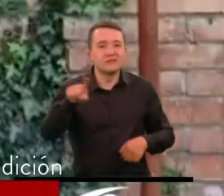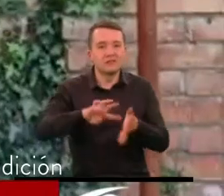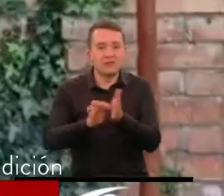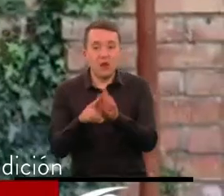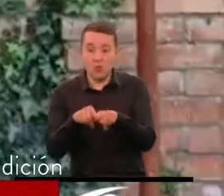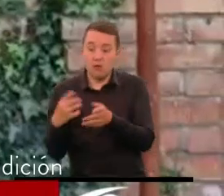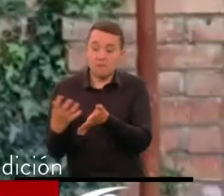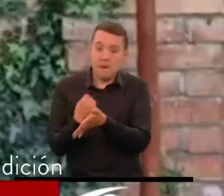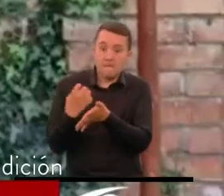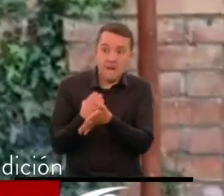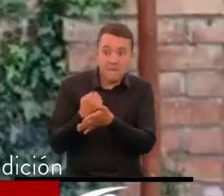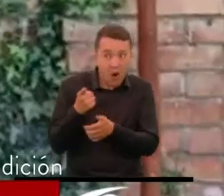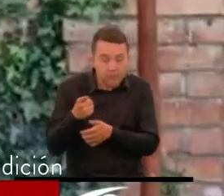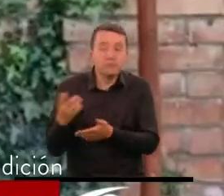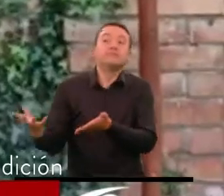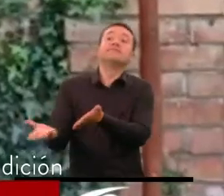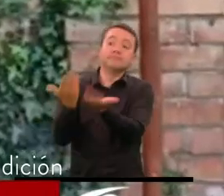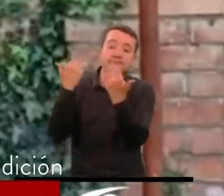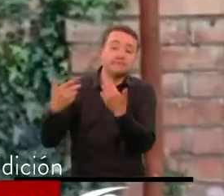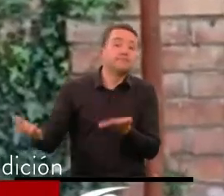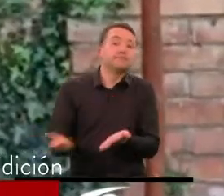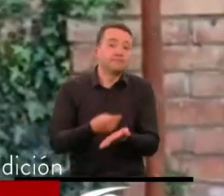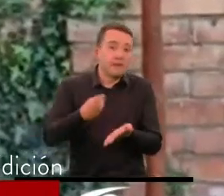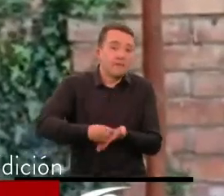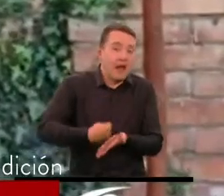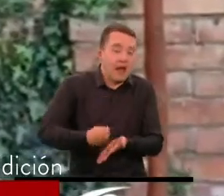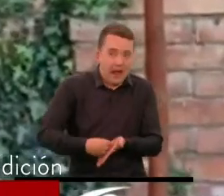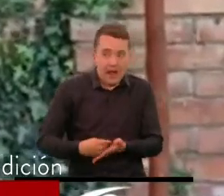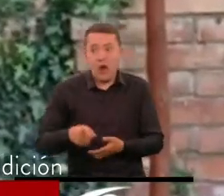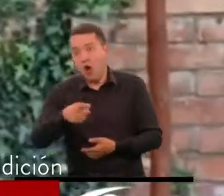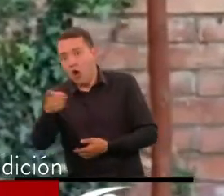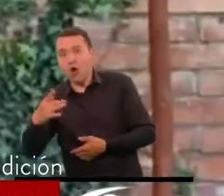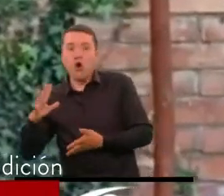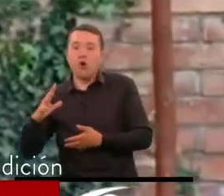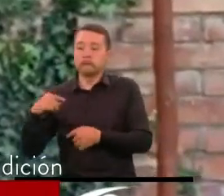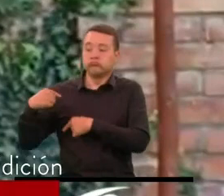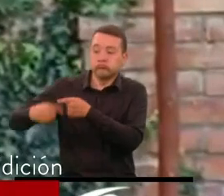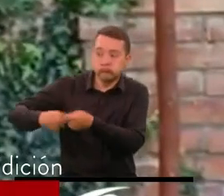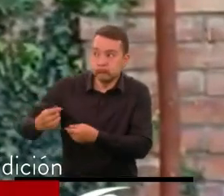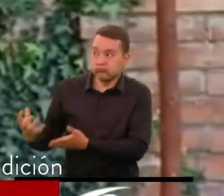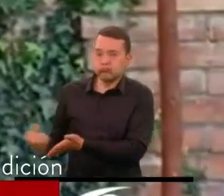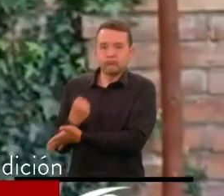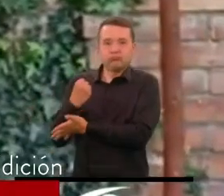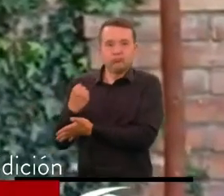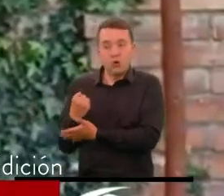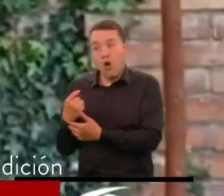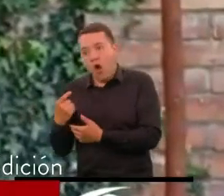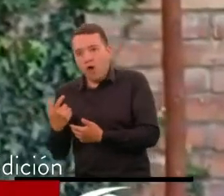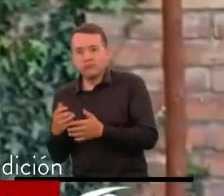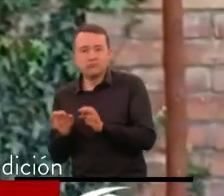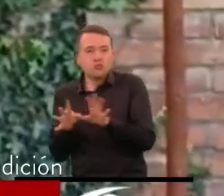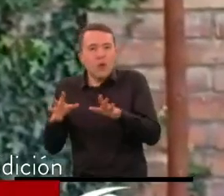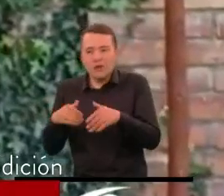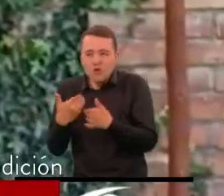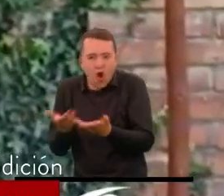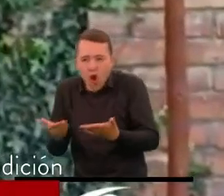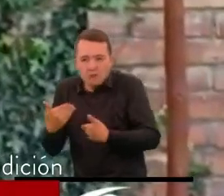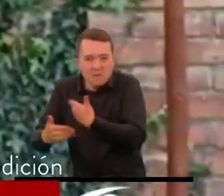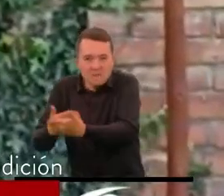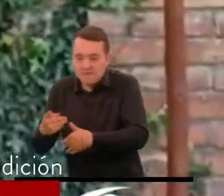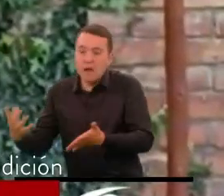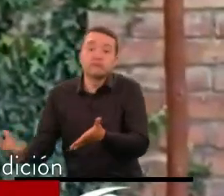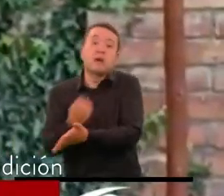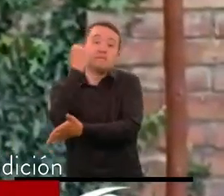otra serie de tributos. Creemos que también sobre los trabajadores asalariados va a ser un